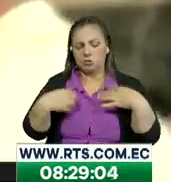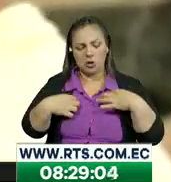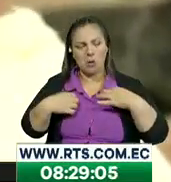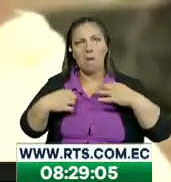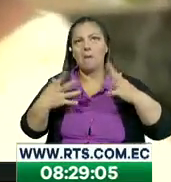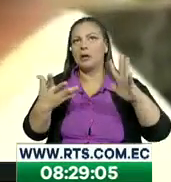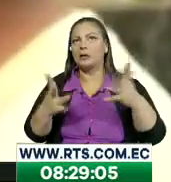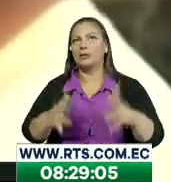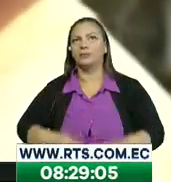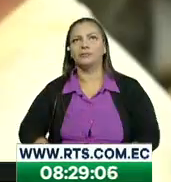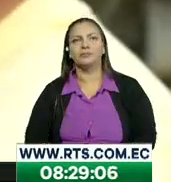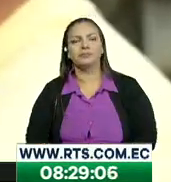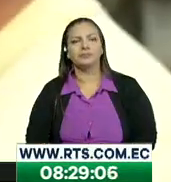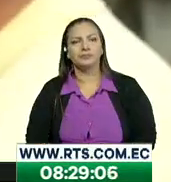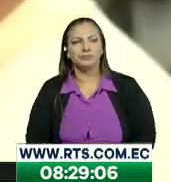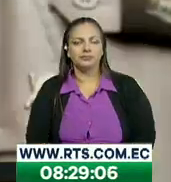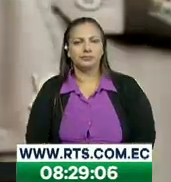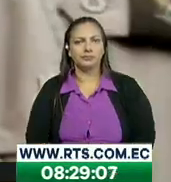señorita?